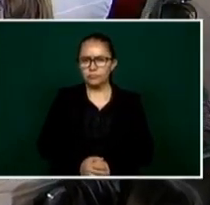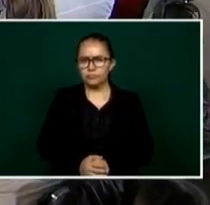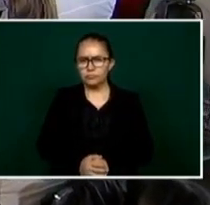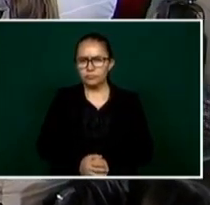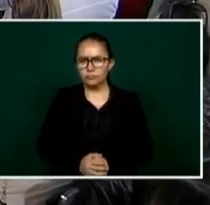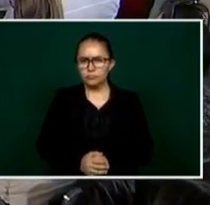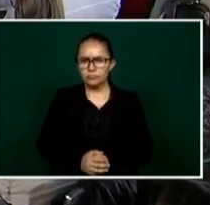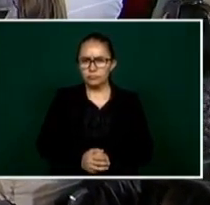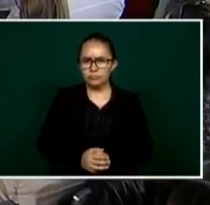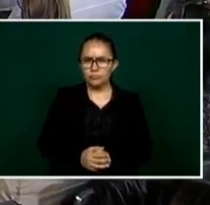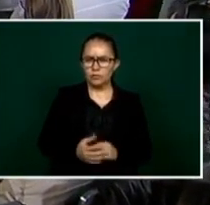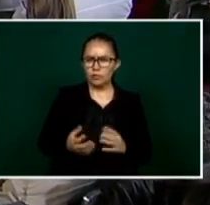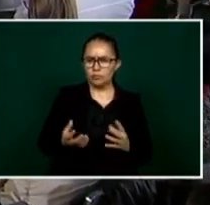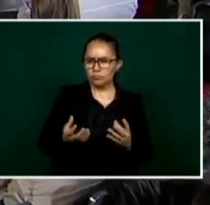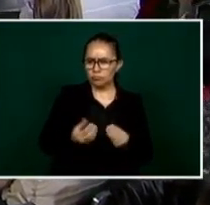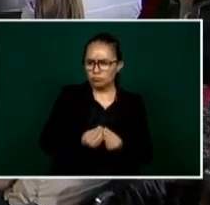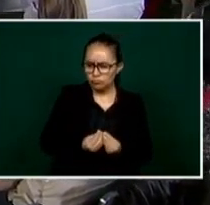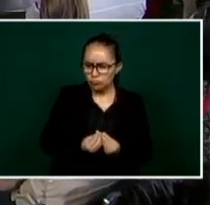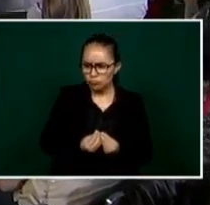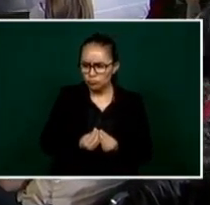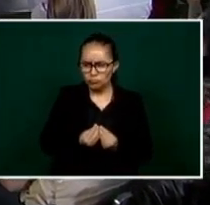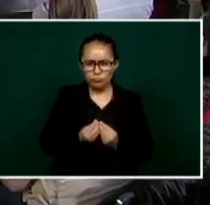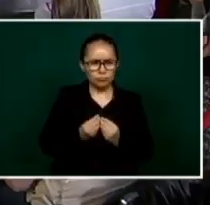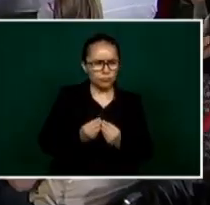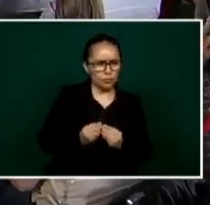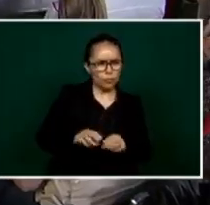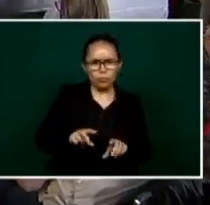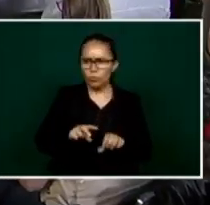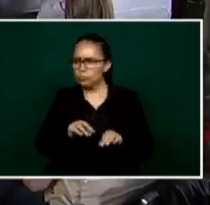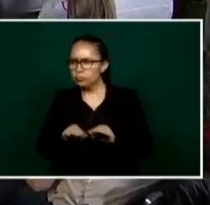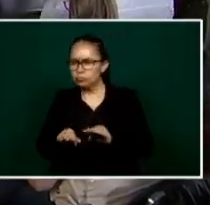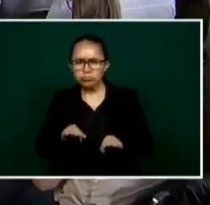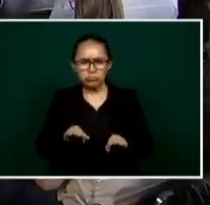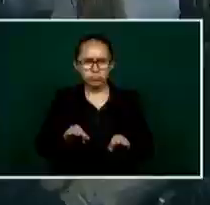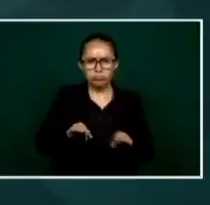y con autonomía de las bandas